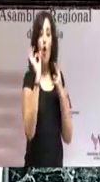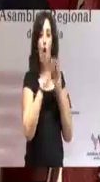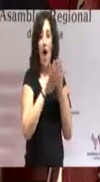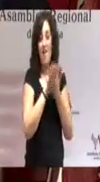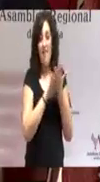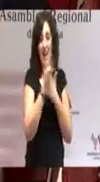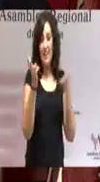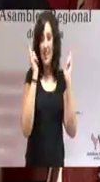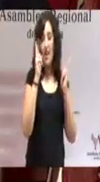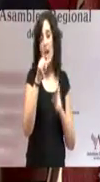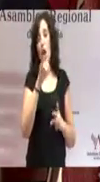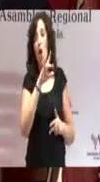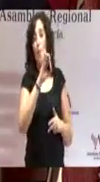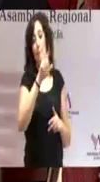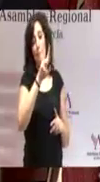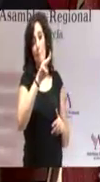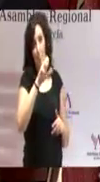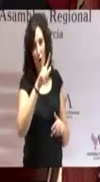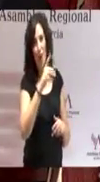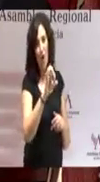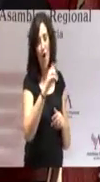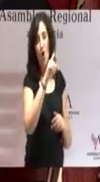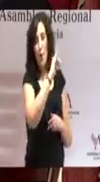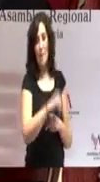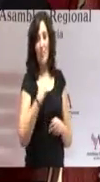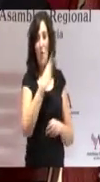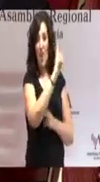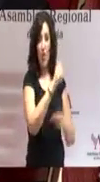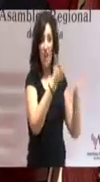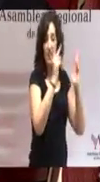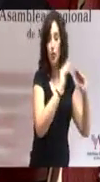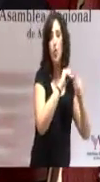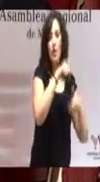libertad de Leopoldo López en Venezuela. ¡Esos son ustedes, señor Urralburu!